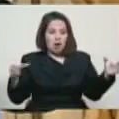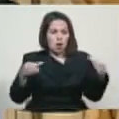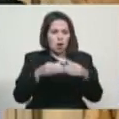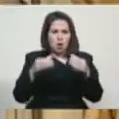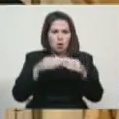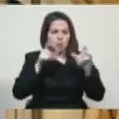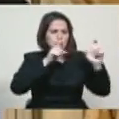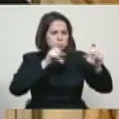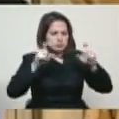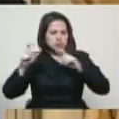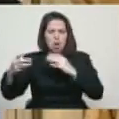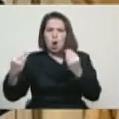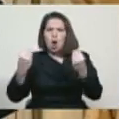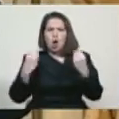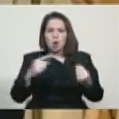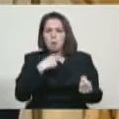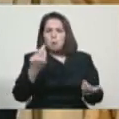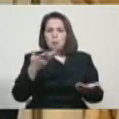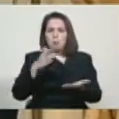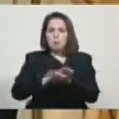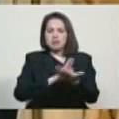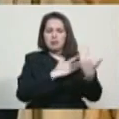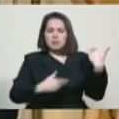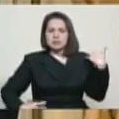para ver cómo asesinan al presidente Maduro.